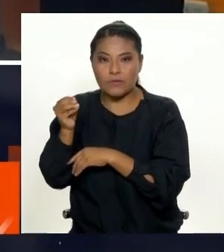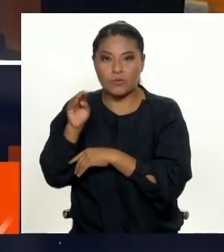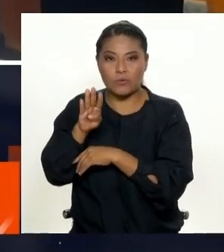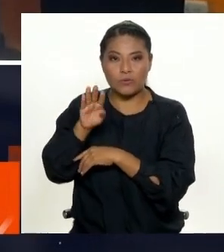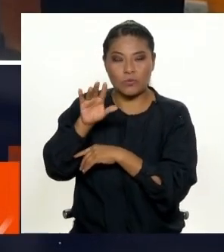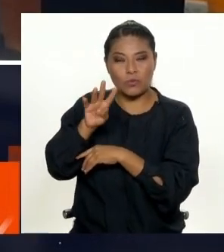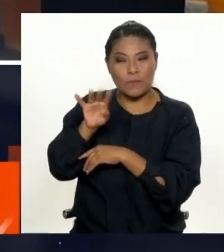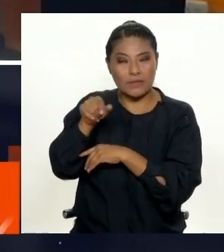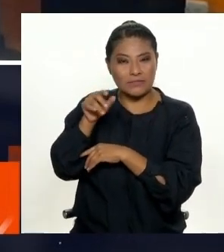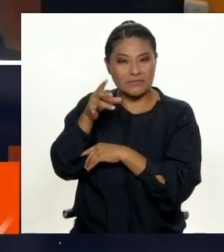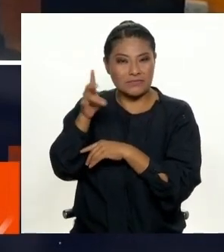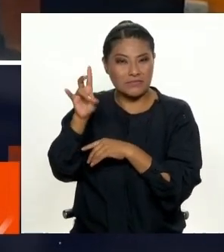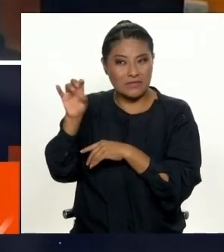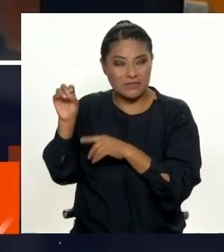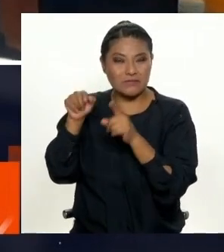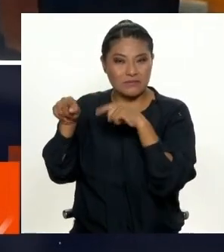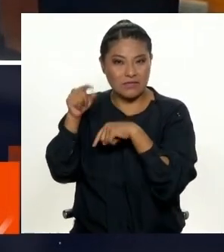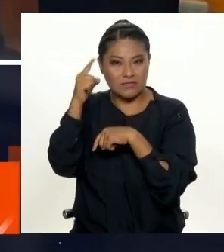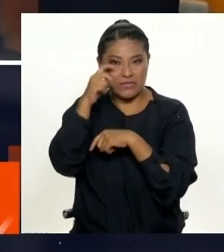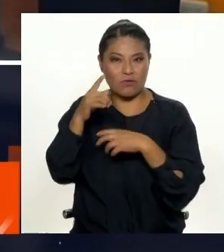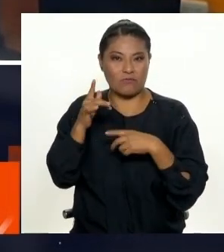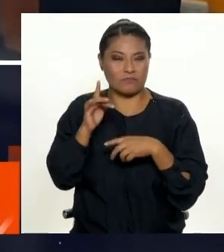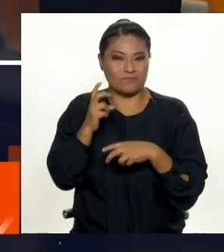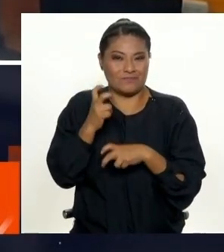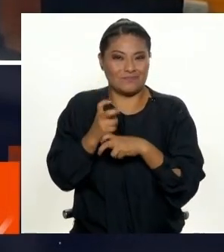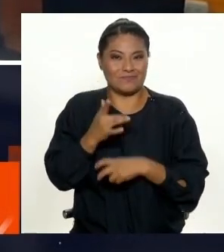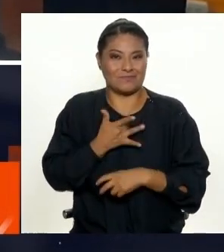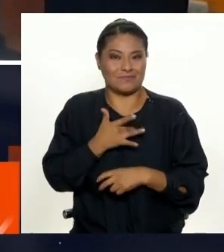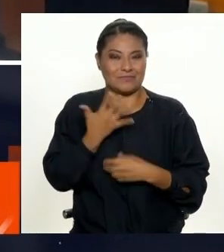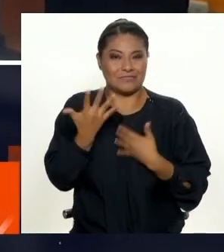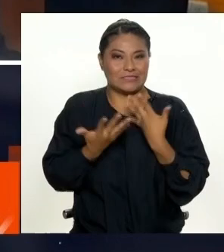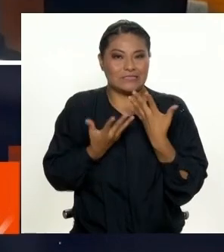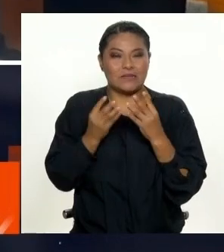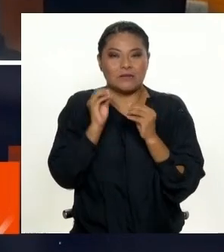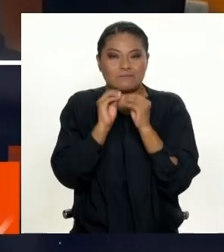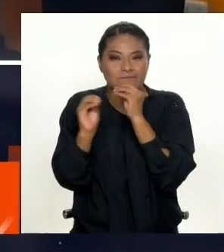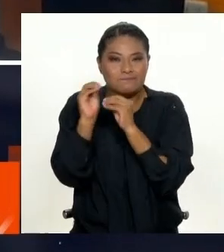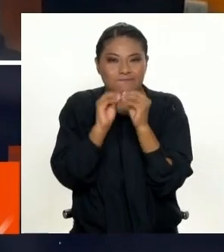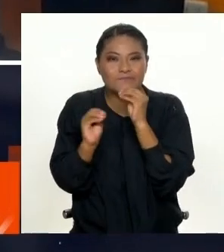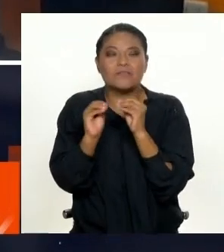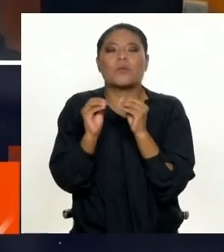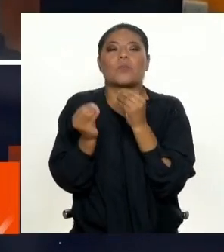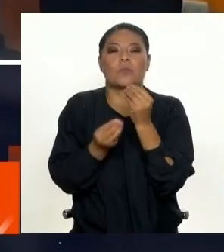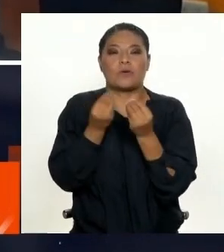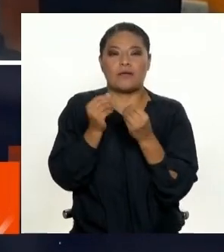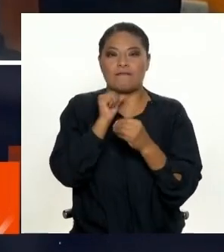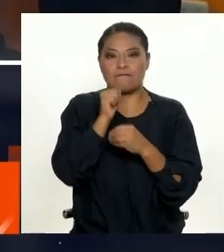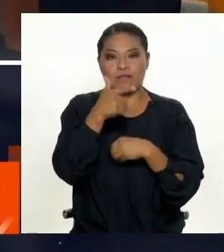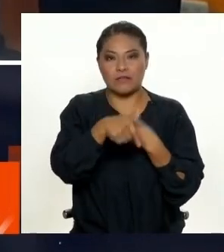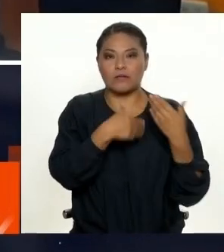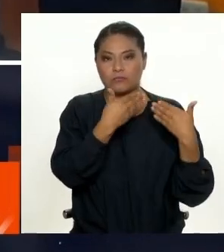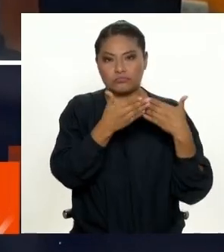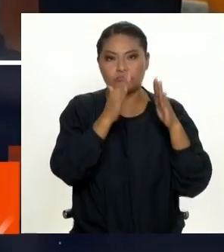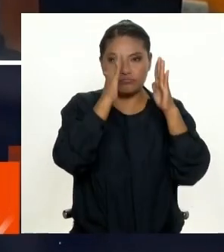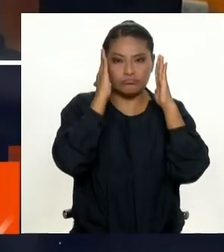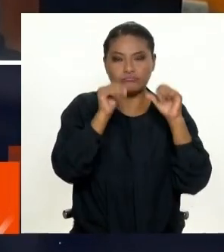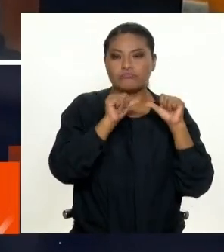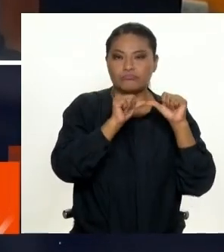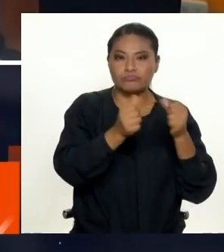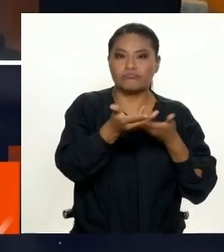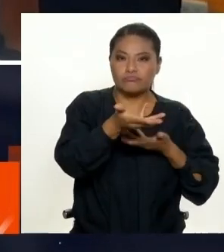atenciones, situaciones de incomodidad han podido ser solucionadas buscando primero la continuidad de la atención del